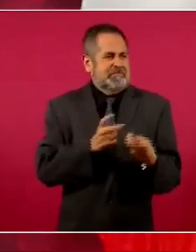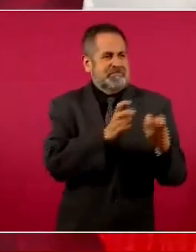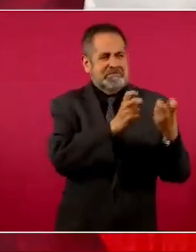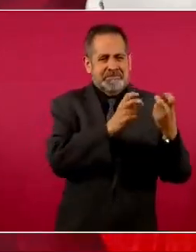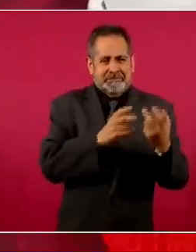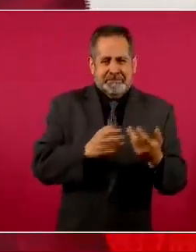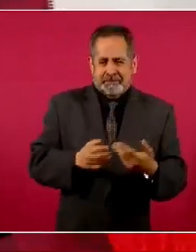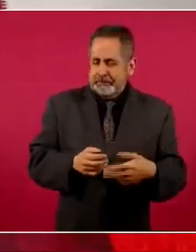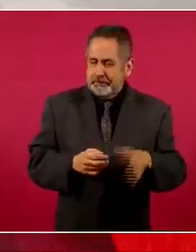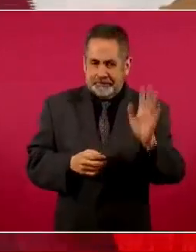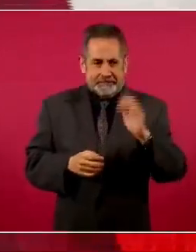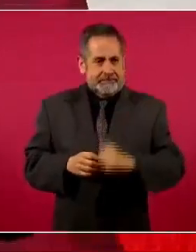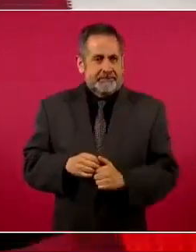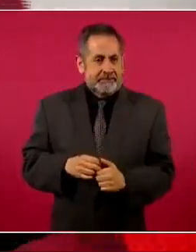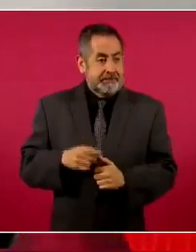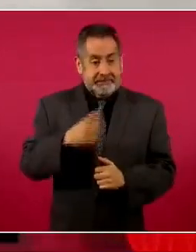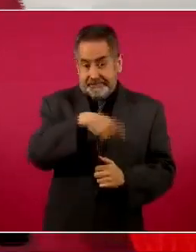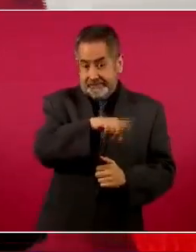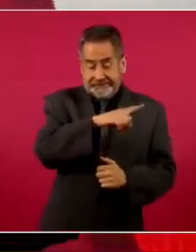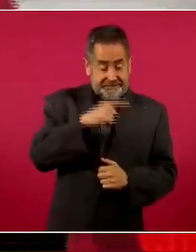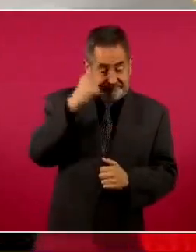Entonces nos tenían